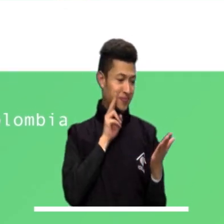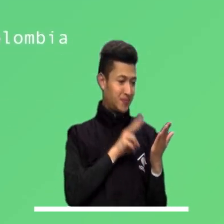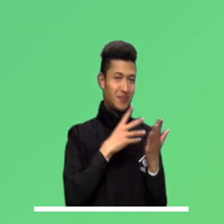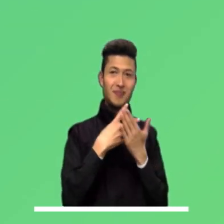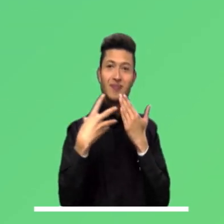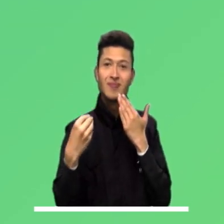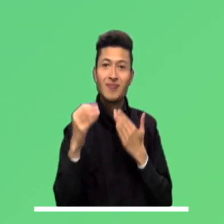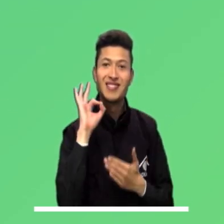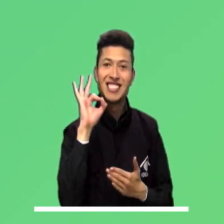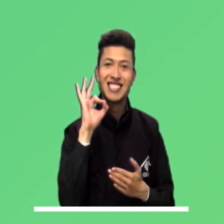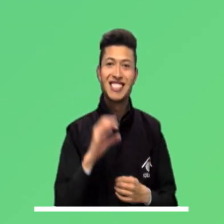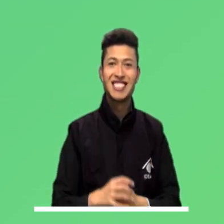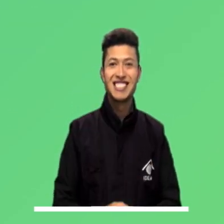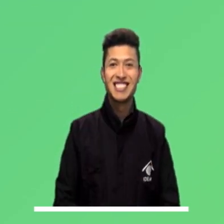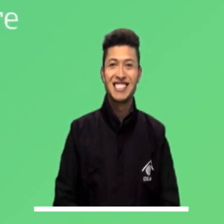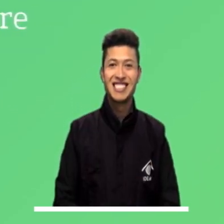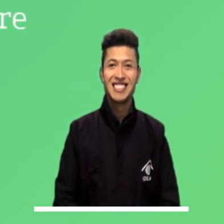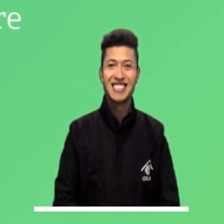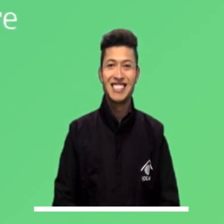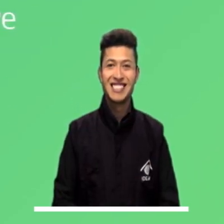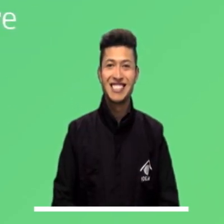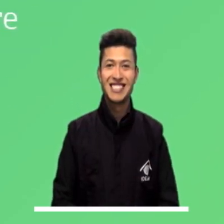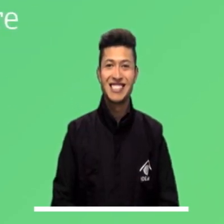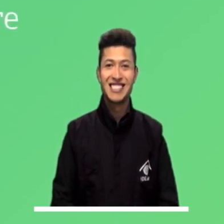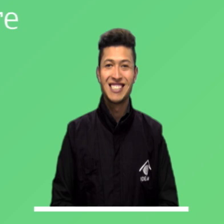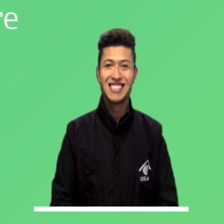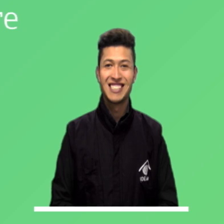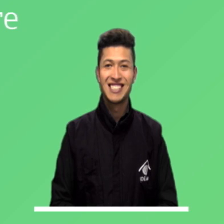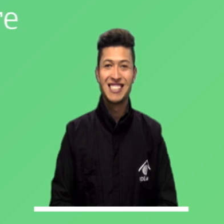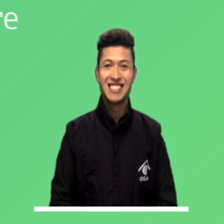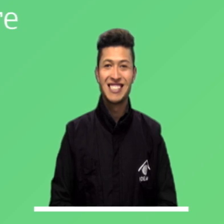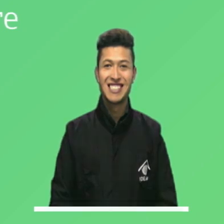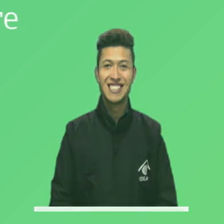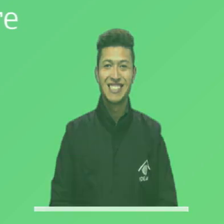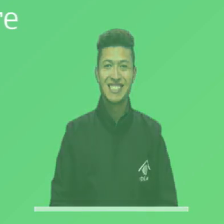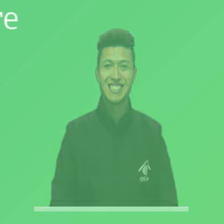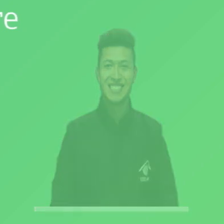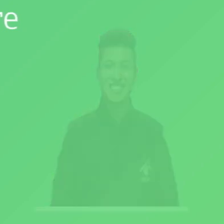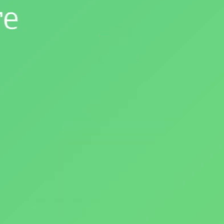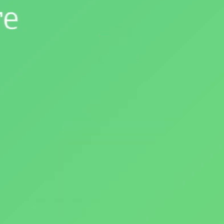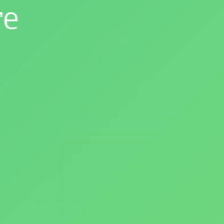interés. Descárguela gratis, planee su día y tome las mejores decisiones.